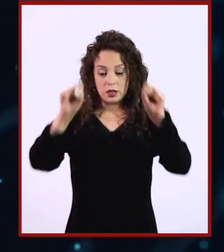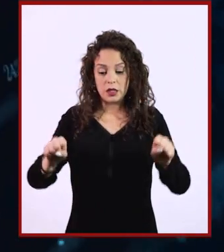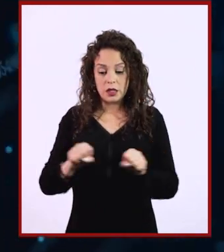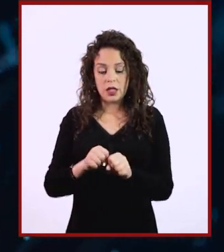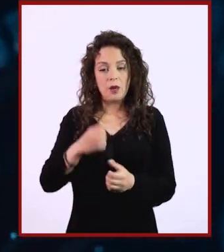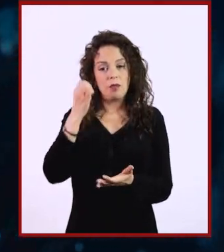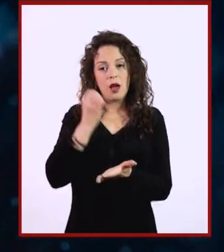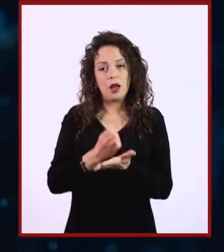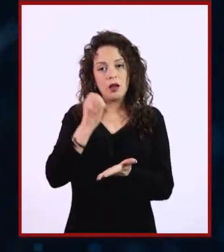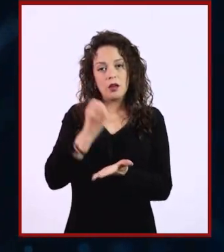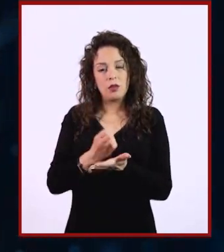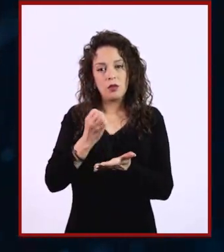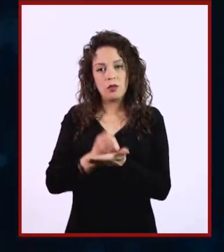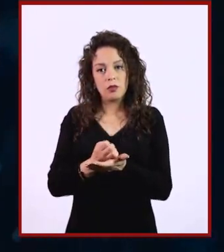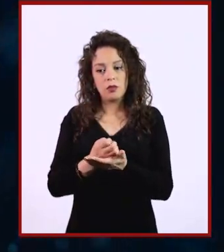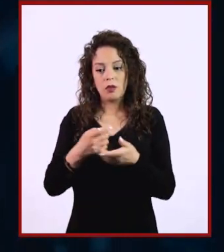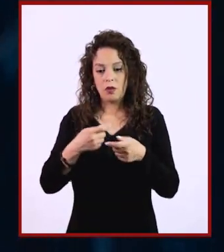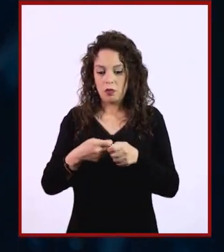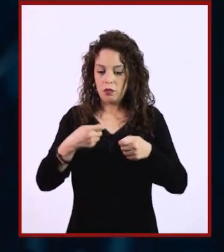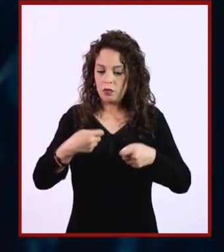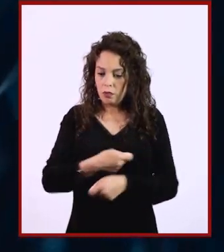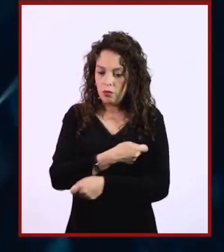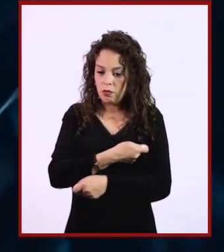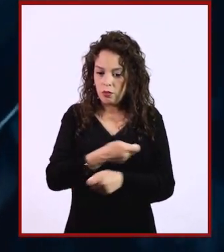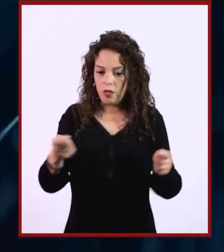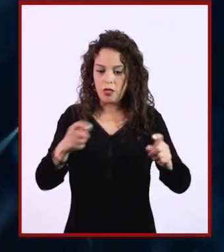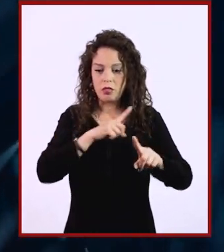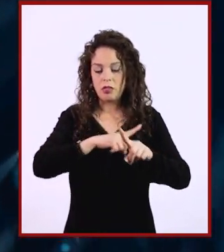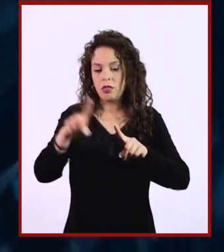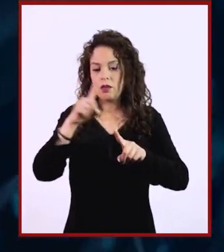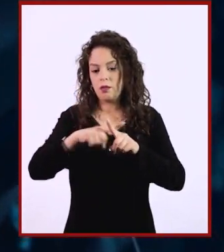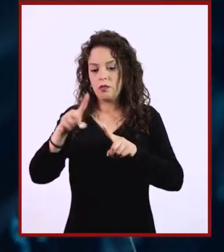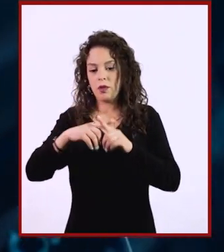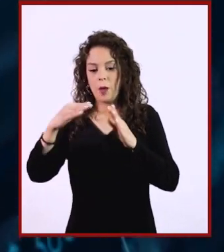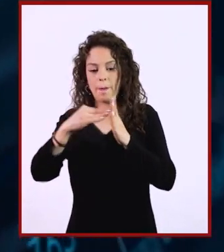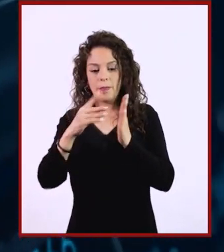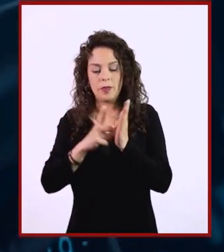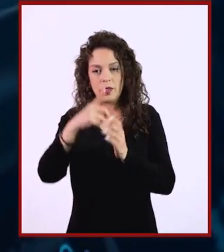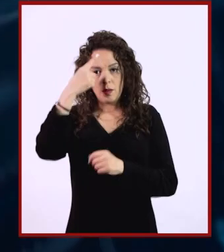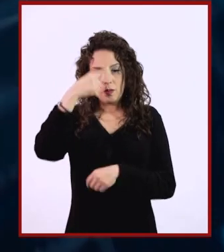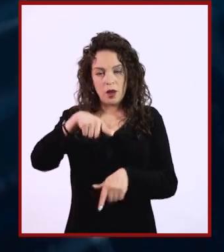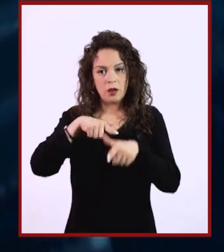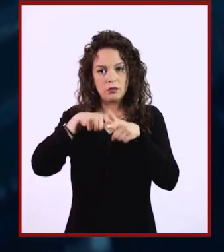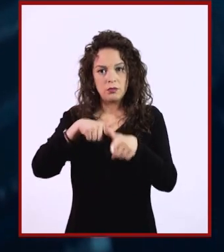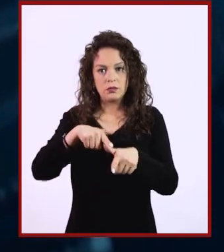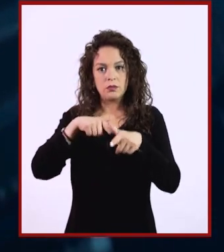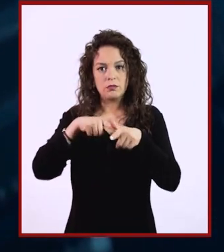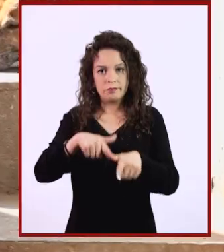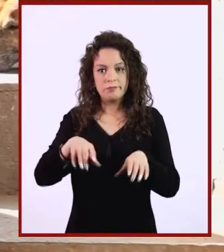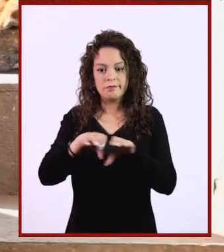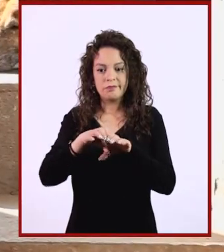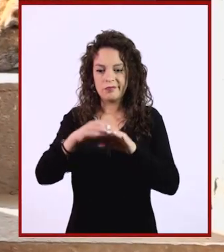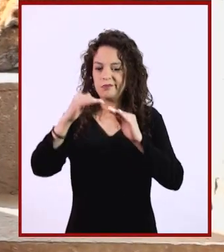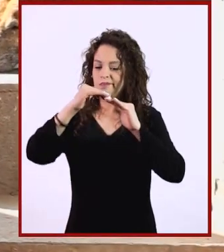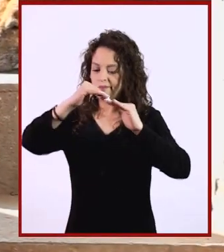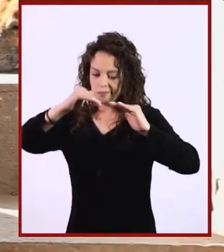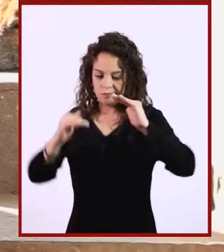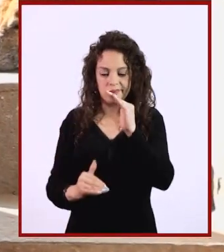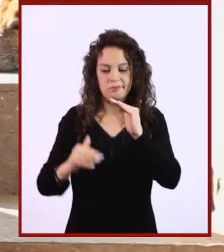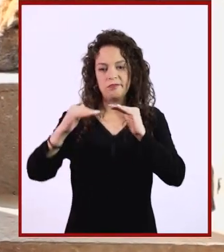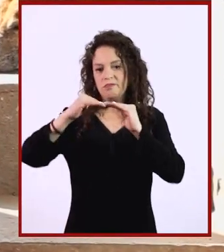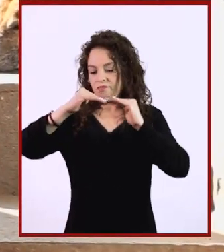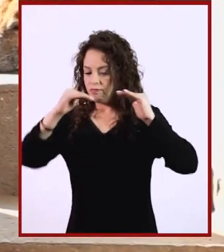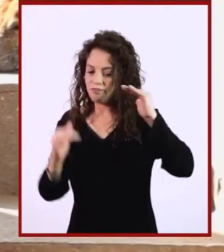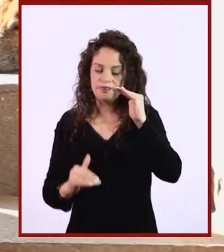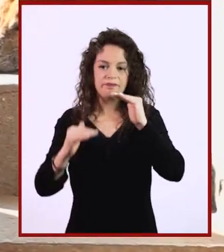¿no?, que provee pues infinidad de mecanismos para continuar, digamos, con la desigualdad y